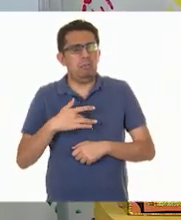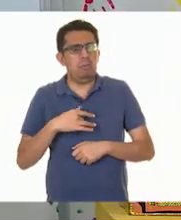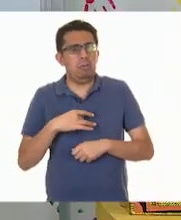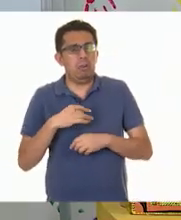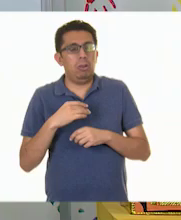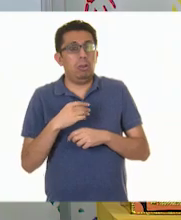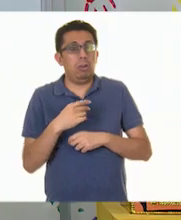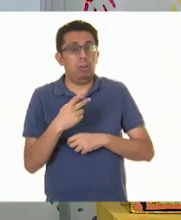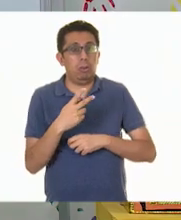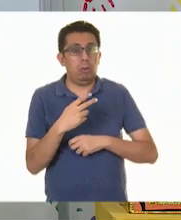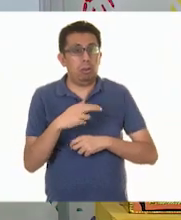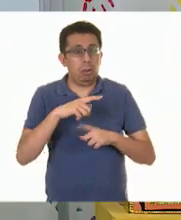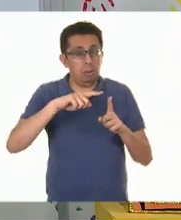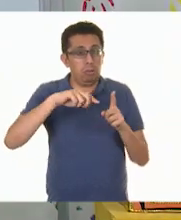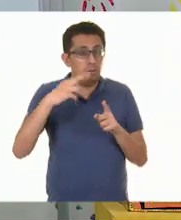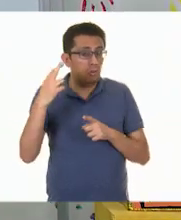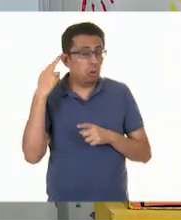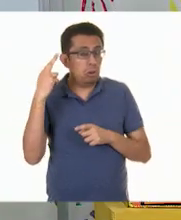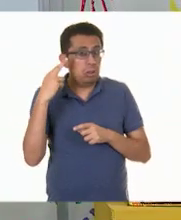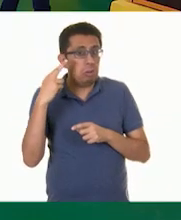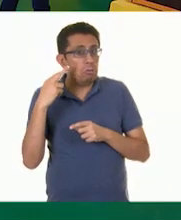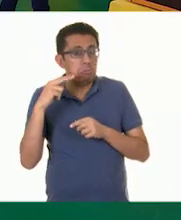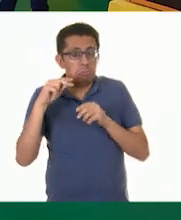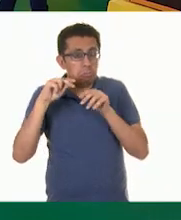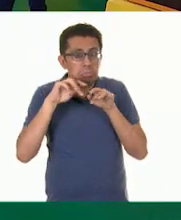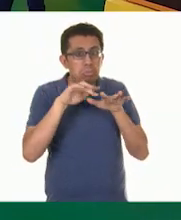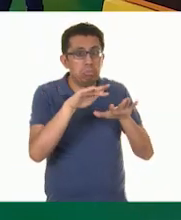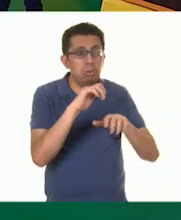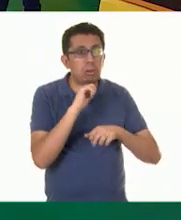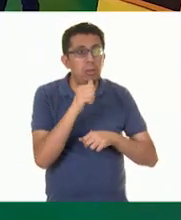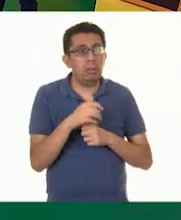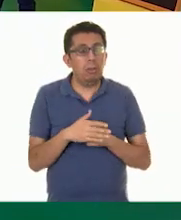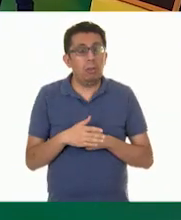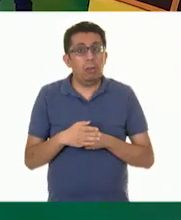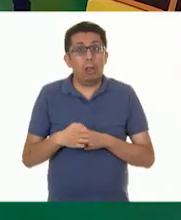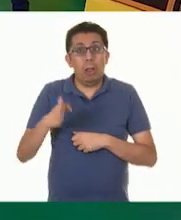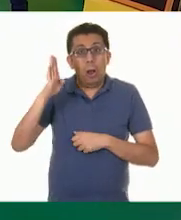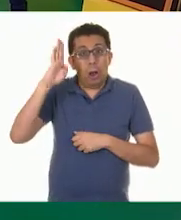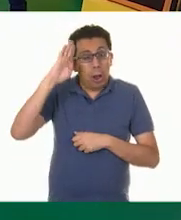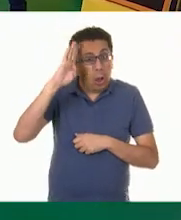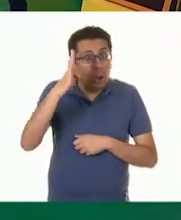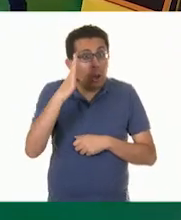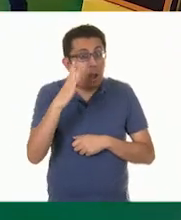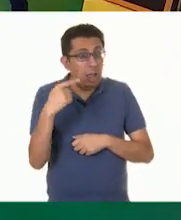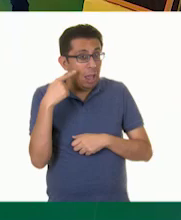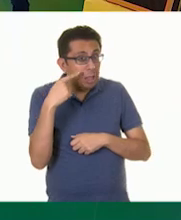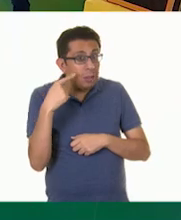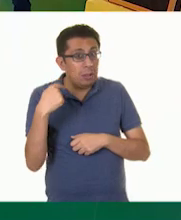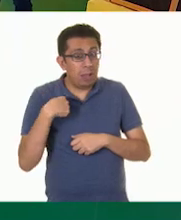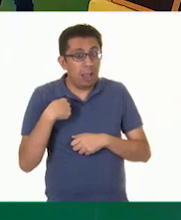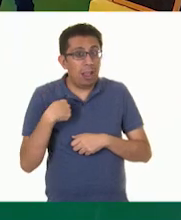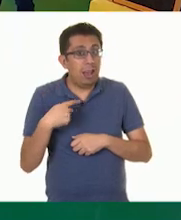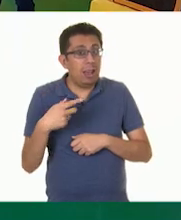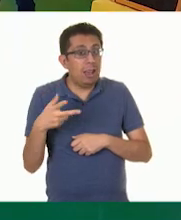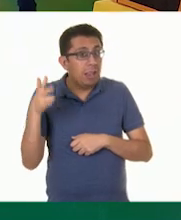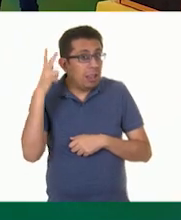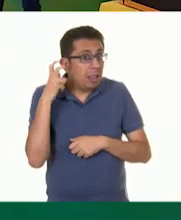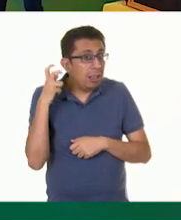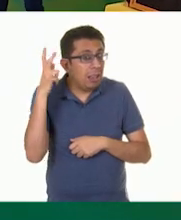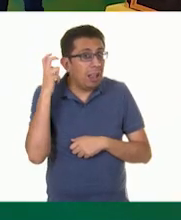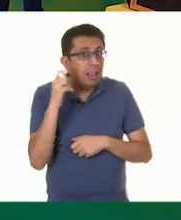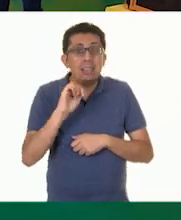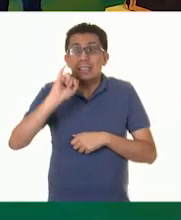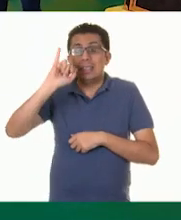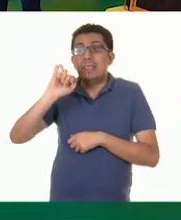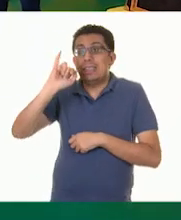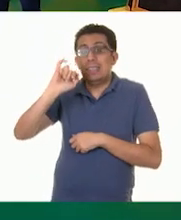pasara por el hilo. No, nada. A ver, y si lo estiramos. Hola, Alexia, ¿me escuchas? ¡Ay, sí, sí! Este Sí,